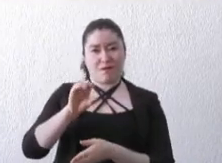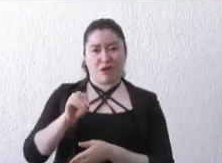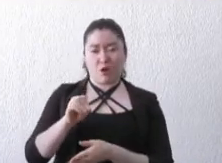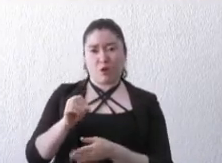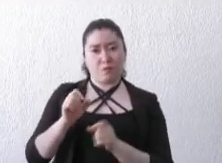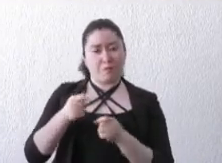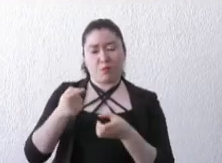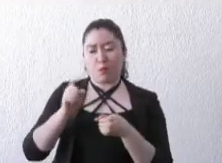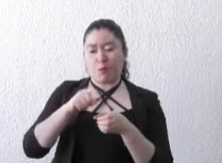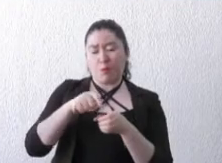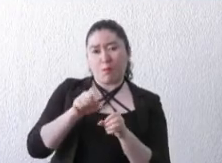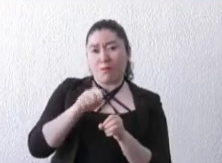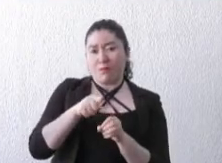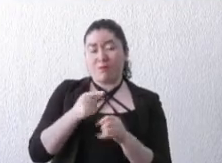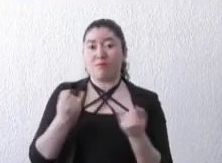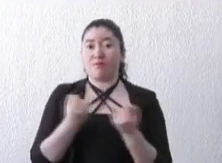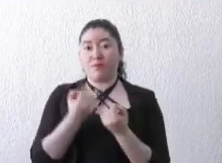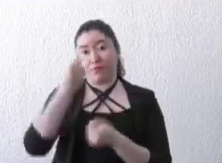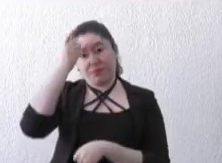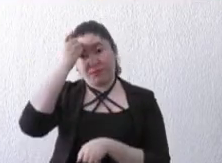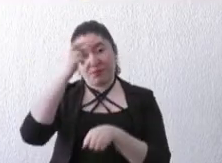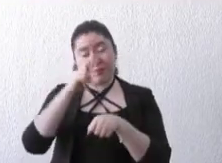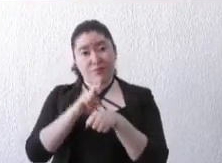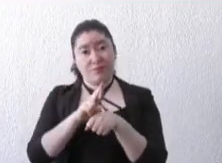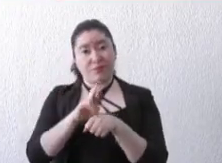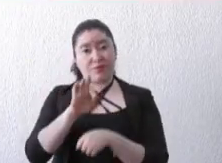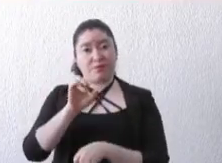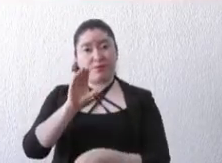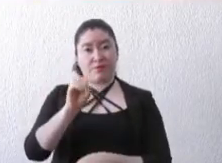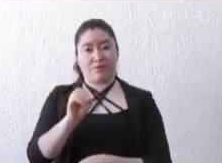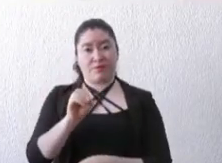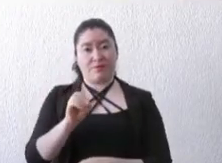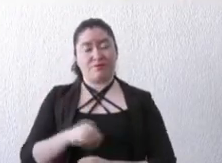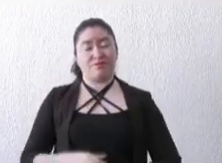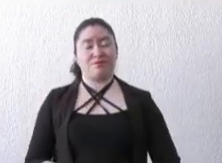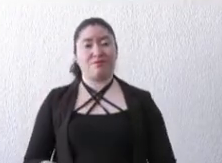La maestra Trixie, también directora de Paro de Oriente.